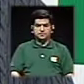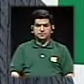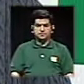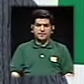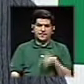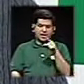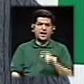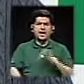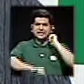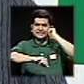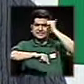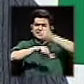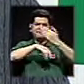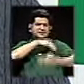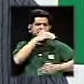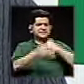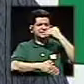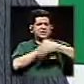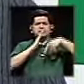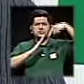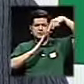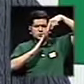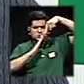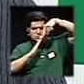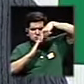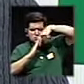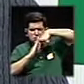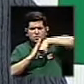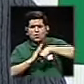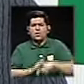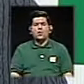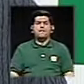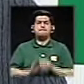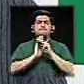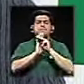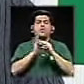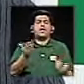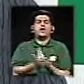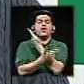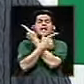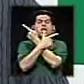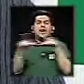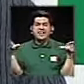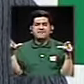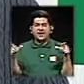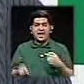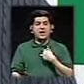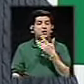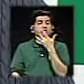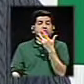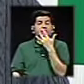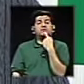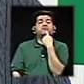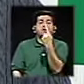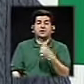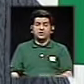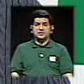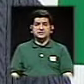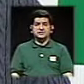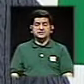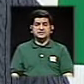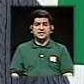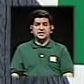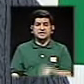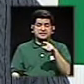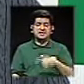a cristalizar un proceso de profundización del modelo neoliberal o de como yo prefiero llamarle de